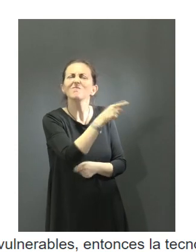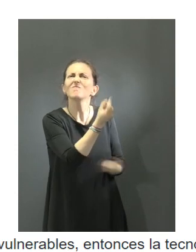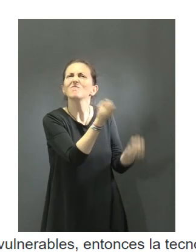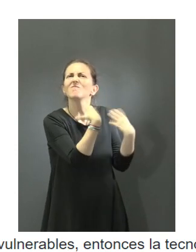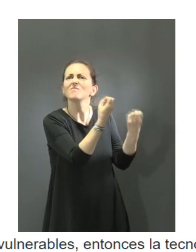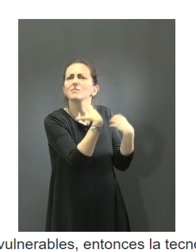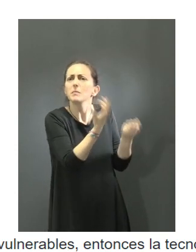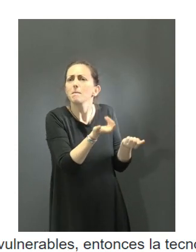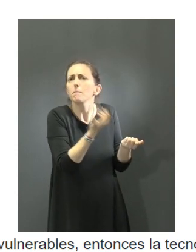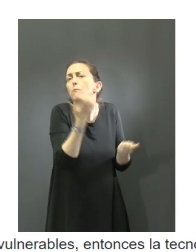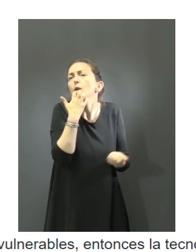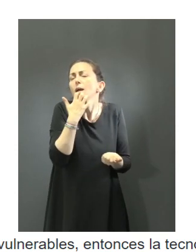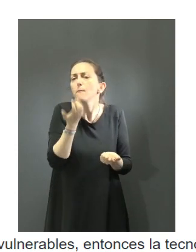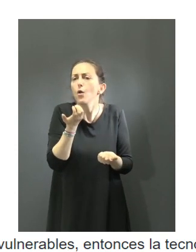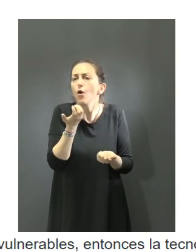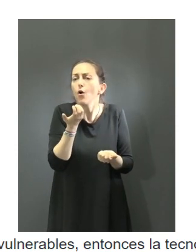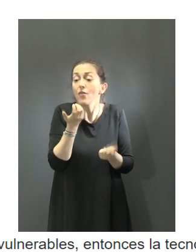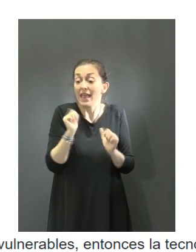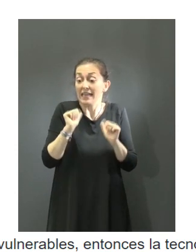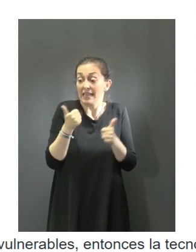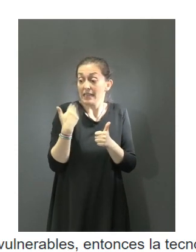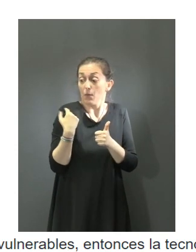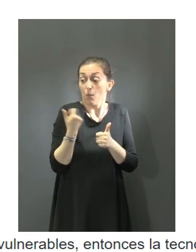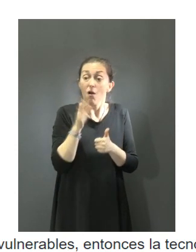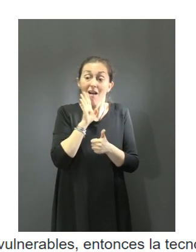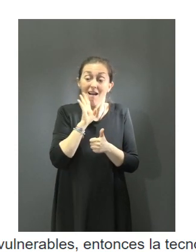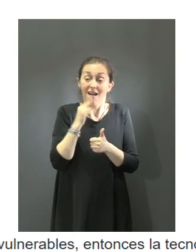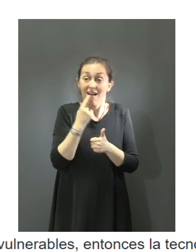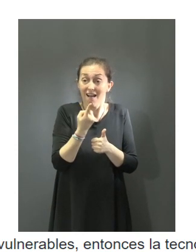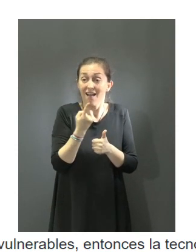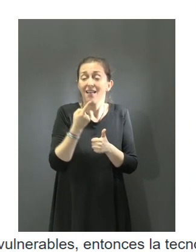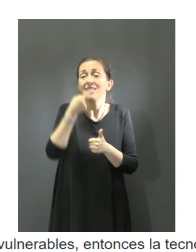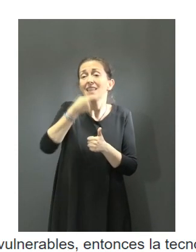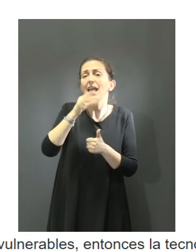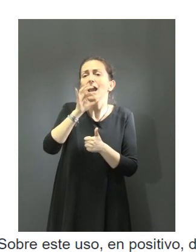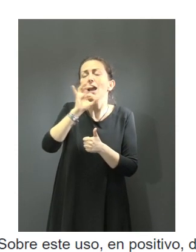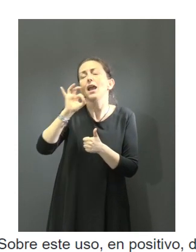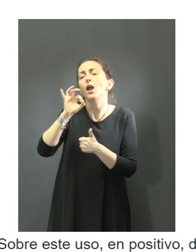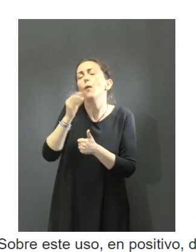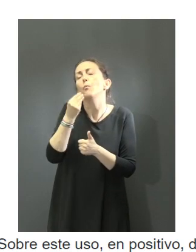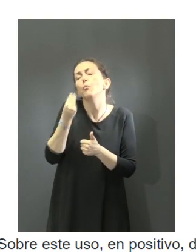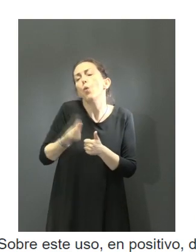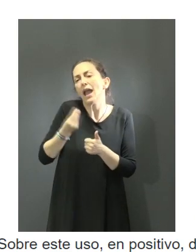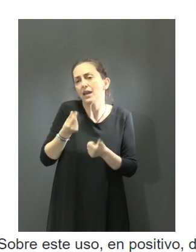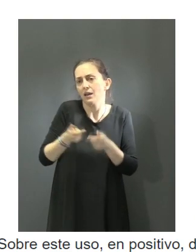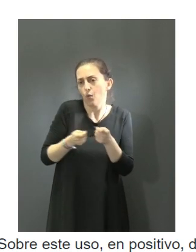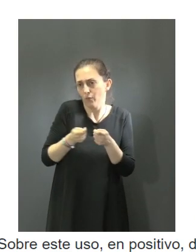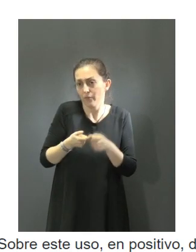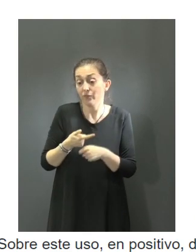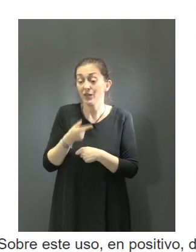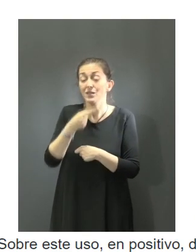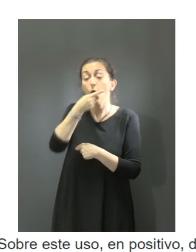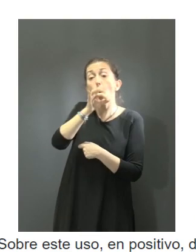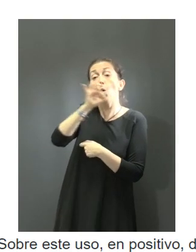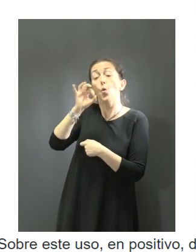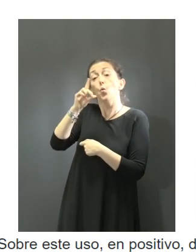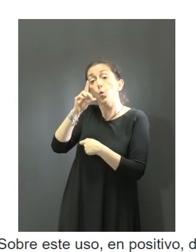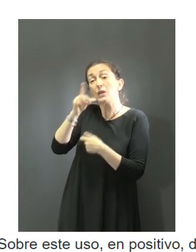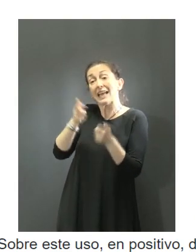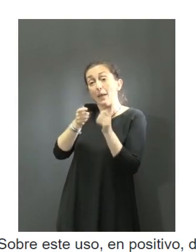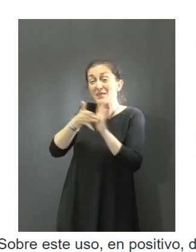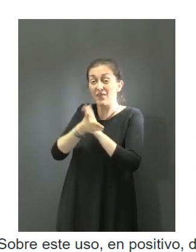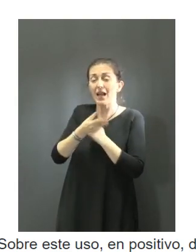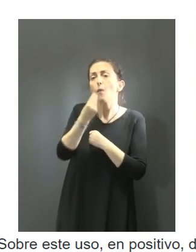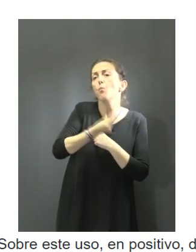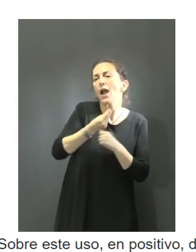podrías decir, por ejemplo, de esta iniciativa que comentábamos de Wood Gamer? ¿Qué nos puedes contar? Wood Gamer es una iniciativa